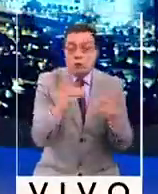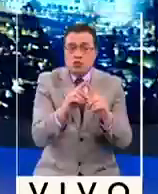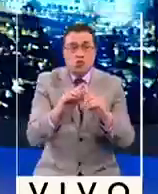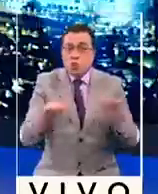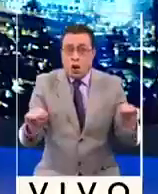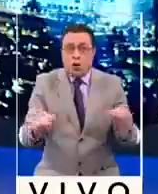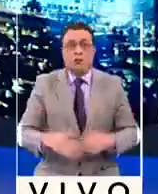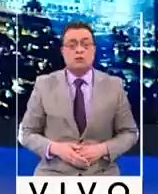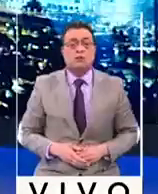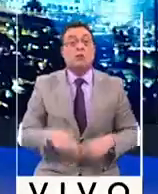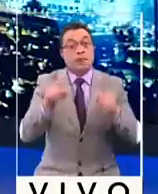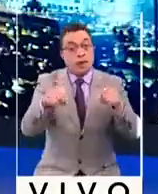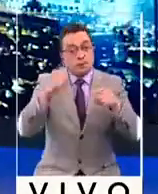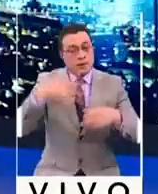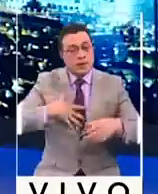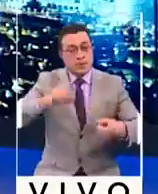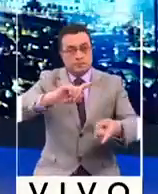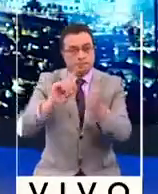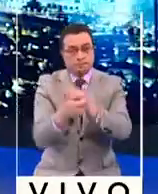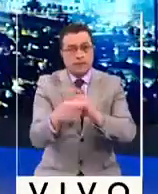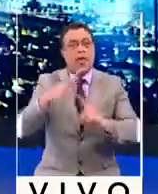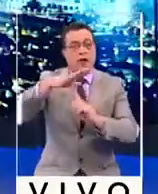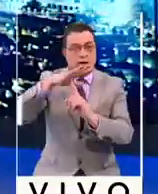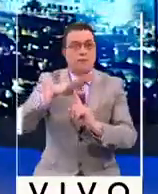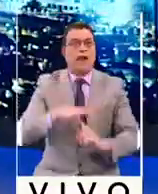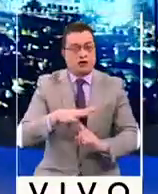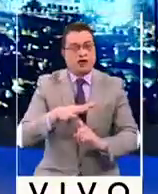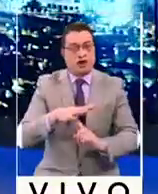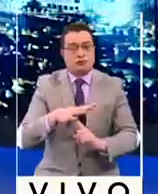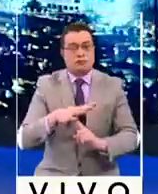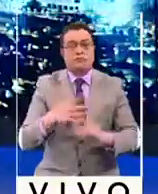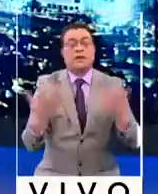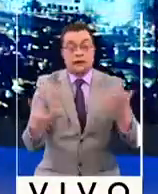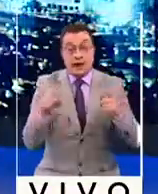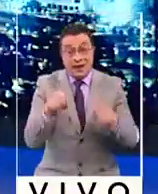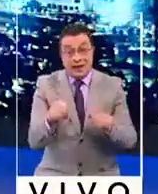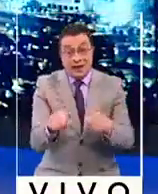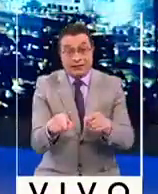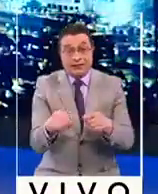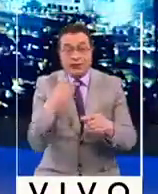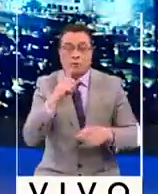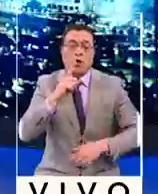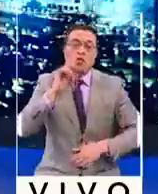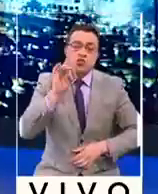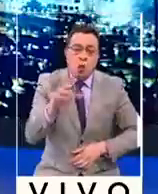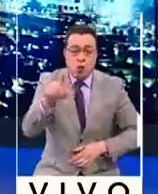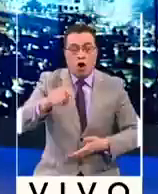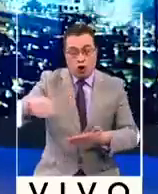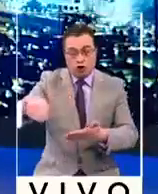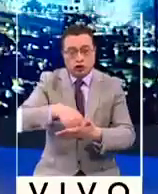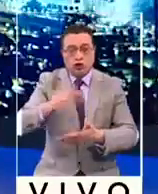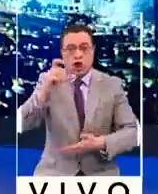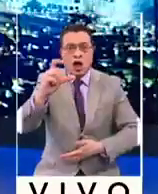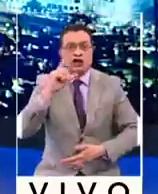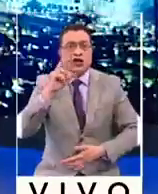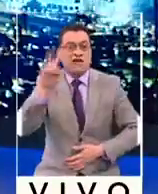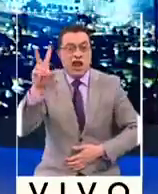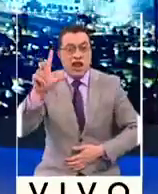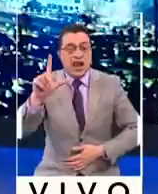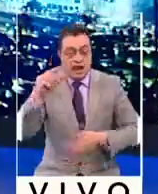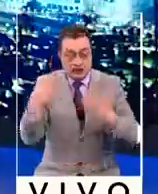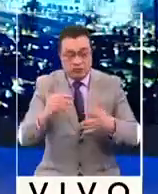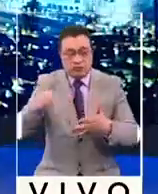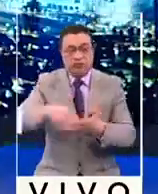Se pretende terminar así con una discriminación arbitraria, que este fuera el único contrato civil al cual no todos